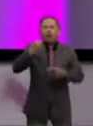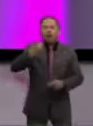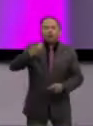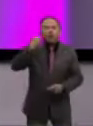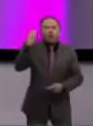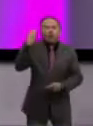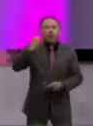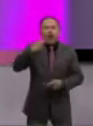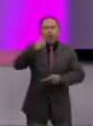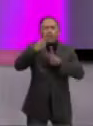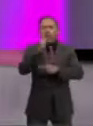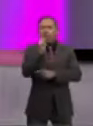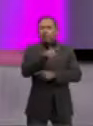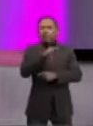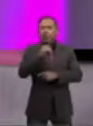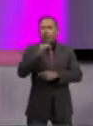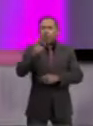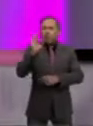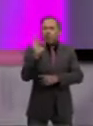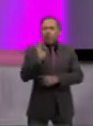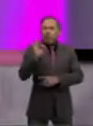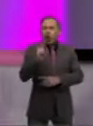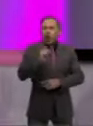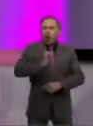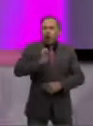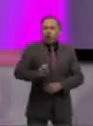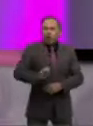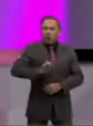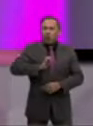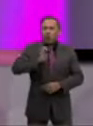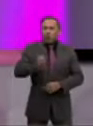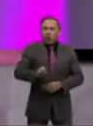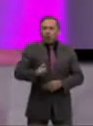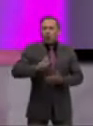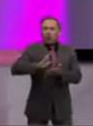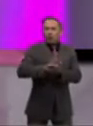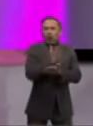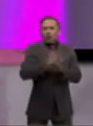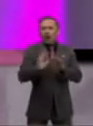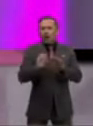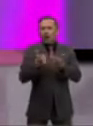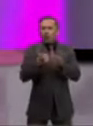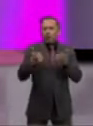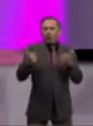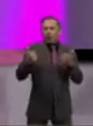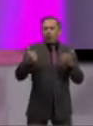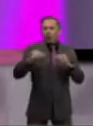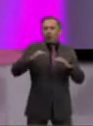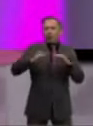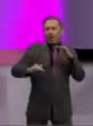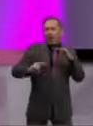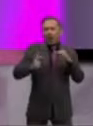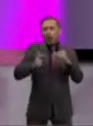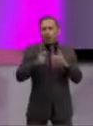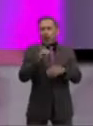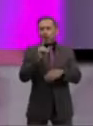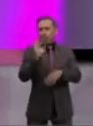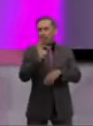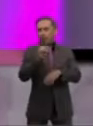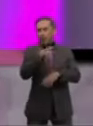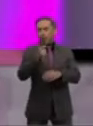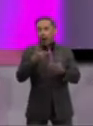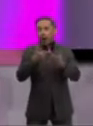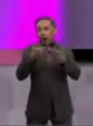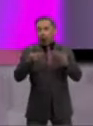y discordia clasista entre todos, entre nosotros mismos. Prueba de ello es esta situación que estamos viendo ahorita en la revocación.